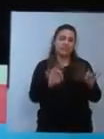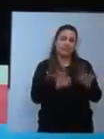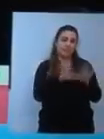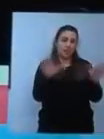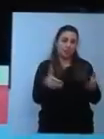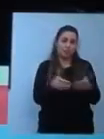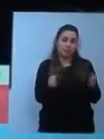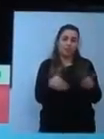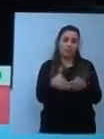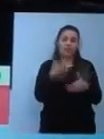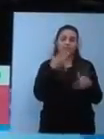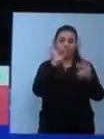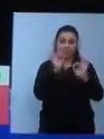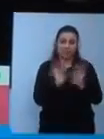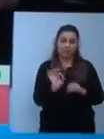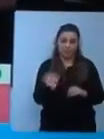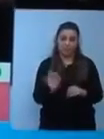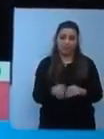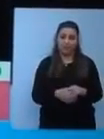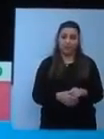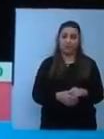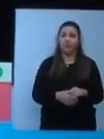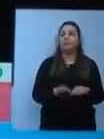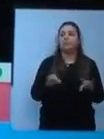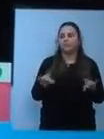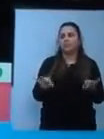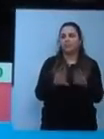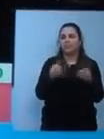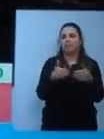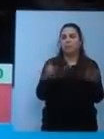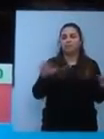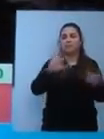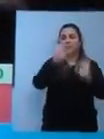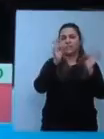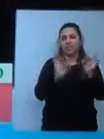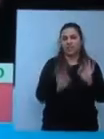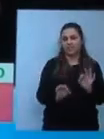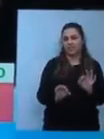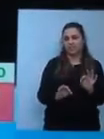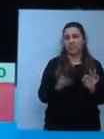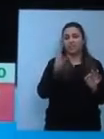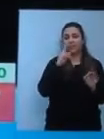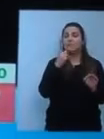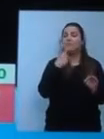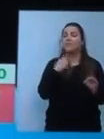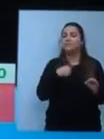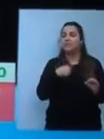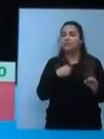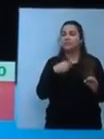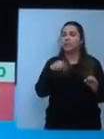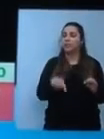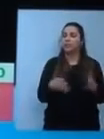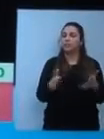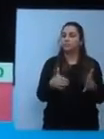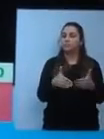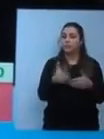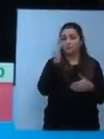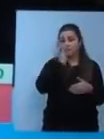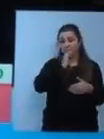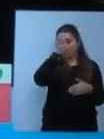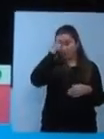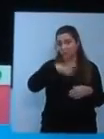abrirá cuando haya nieve, ¿no? A ver si cae. Evidentemente se abrirá cuando caigan las primeras nevadas. Las previsiones nos dicen que esto va a ocurrir este fin de